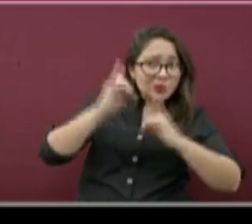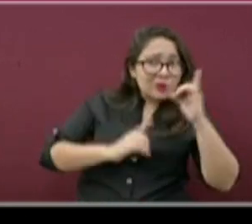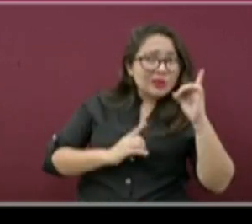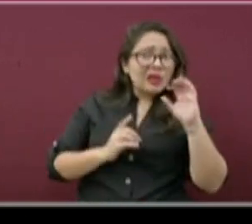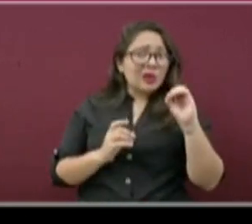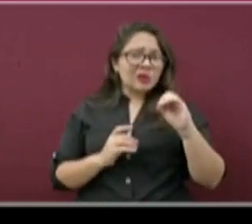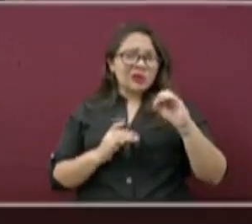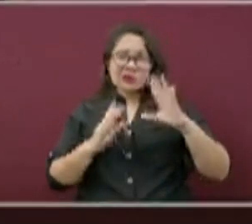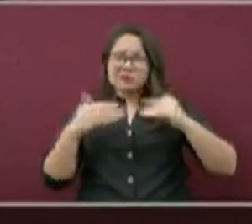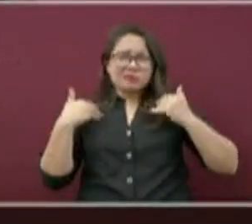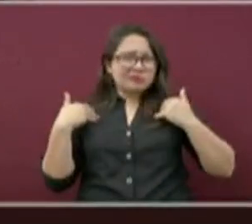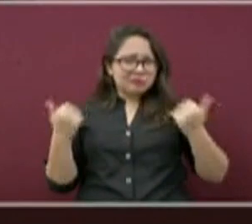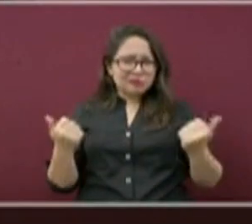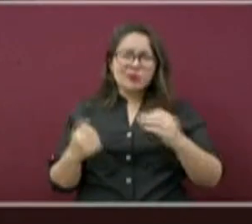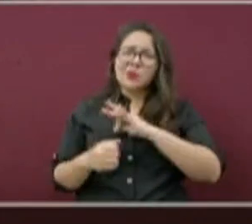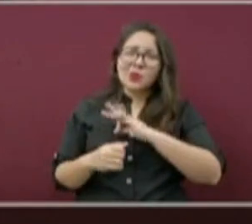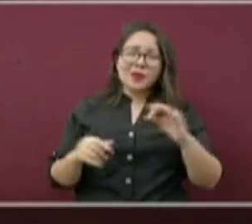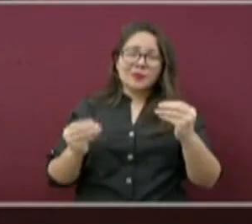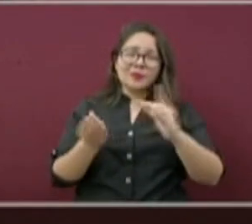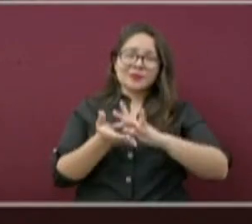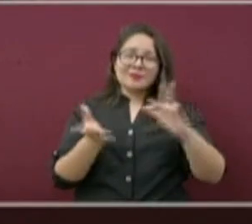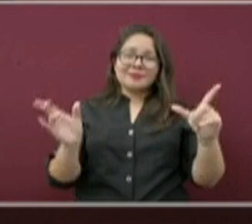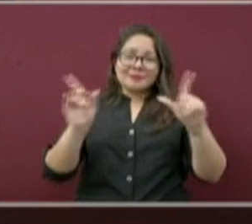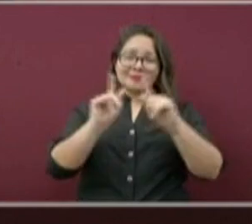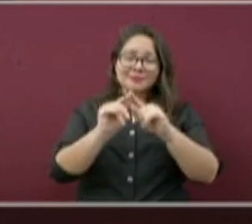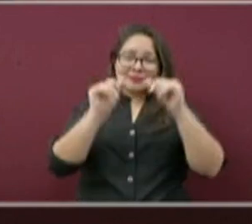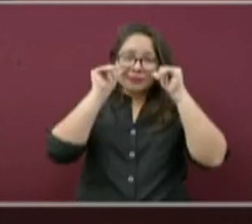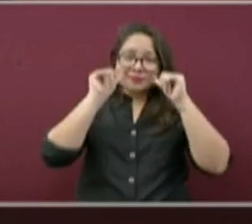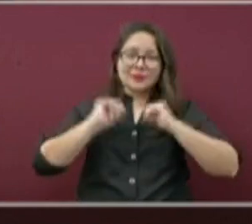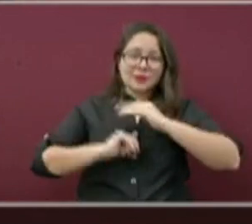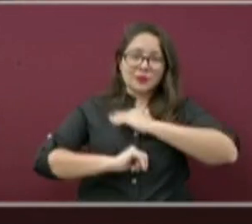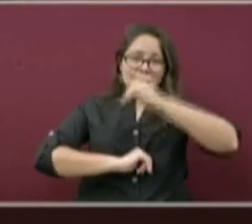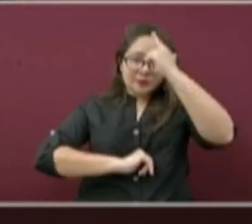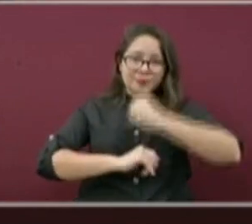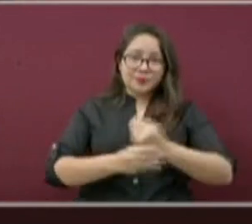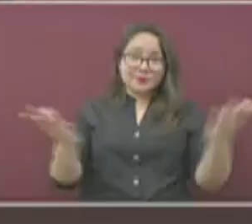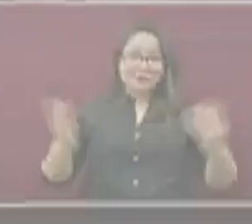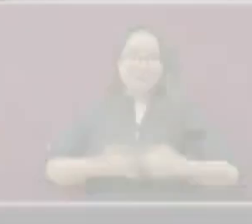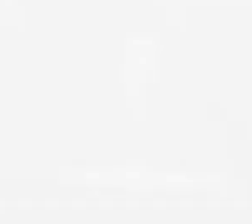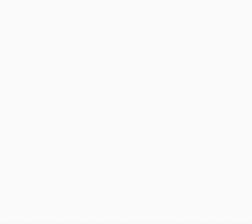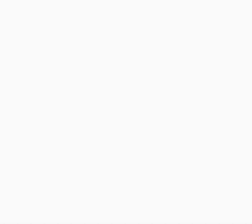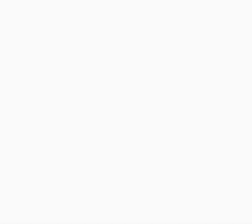o aclarar dudas. Muchas gracias por su atención y muy buenas noches.